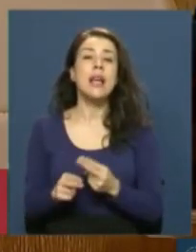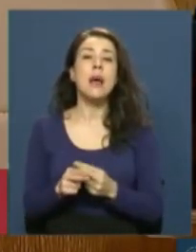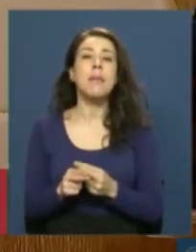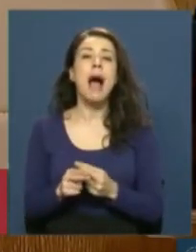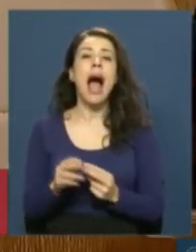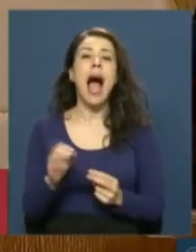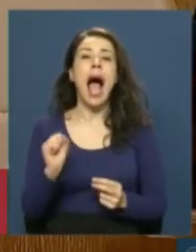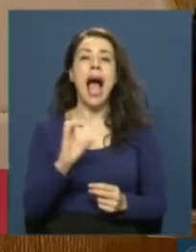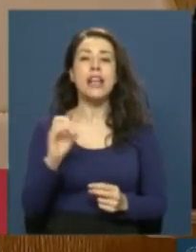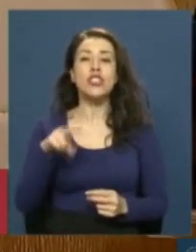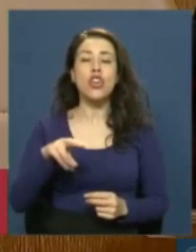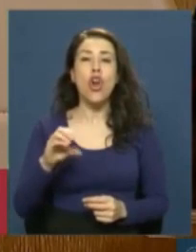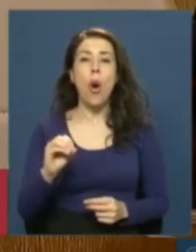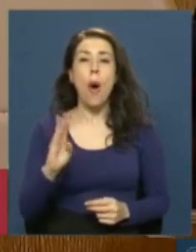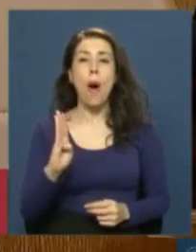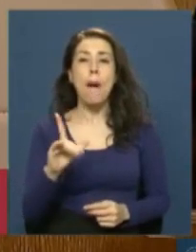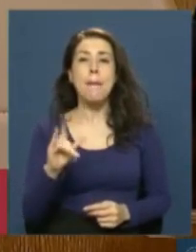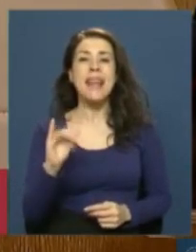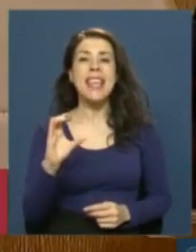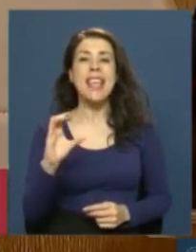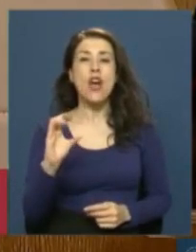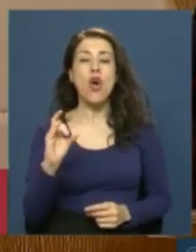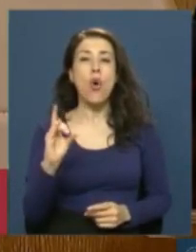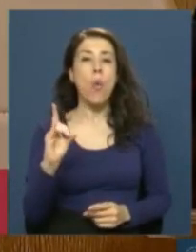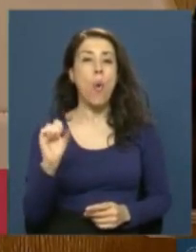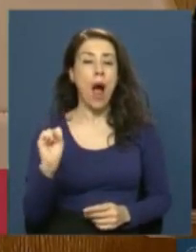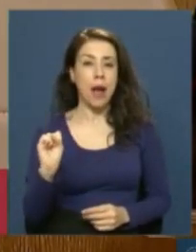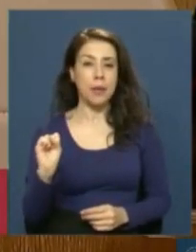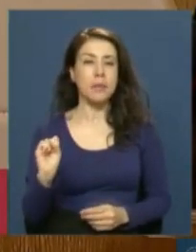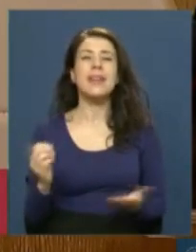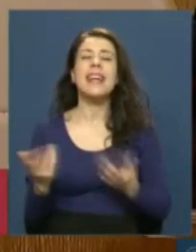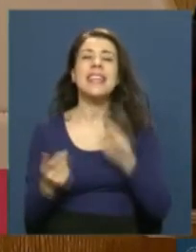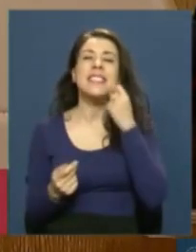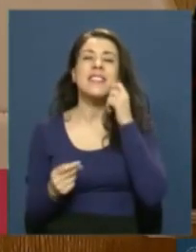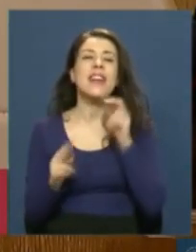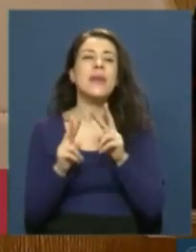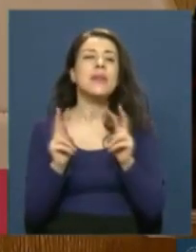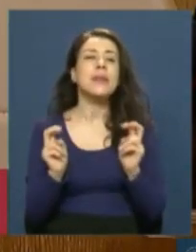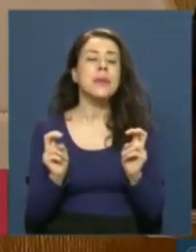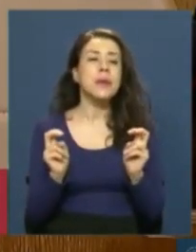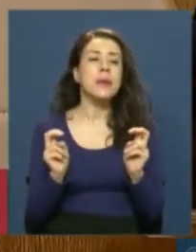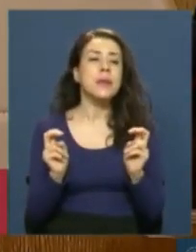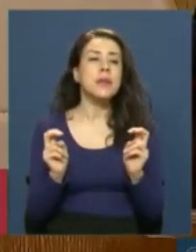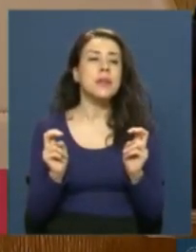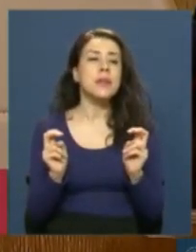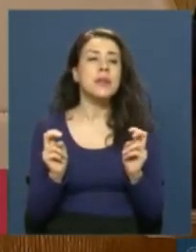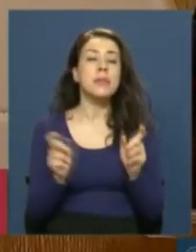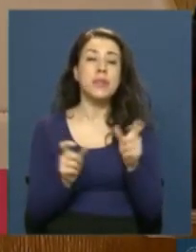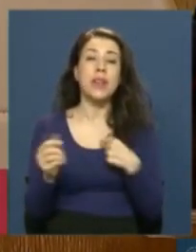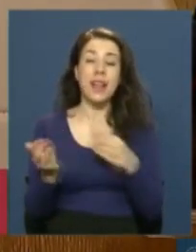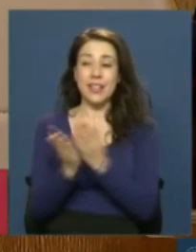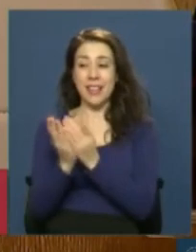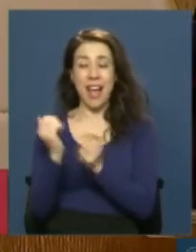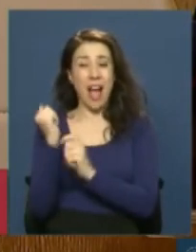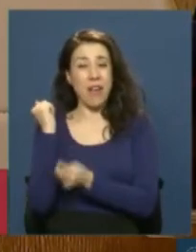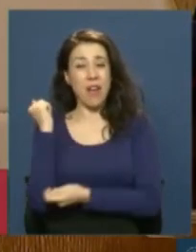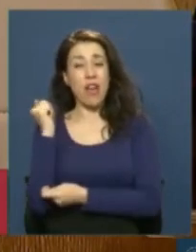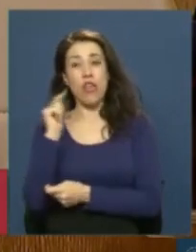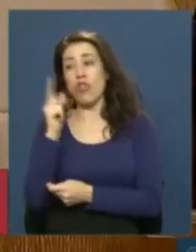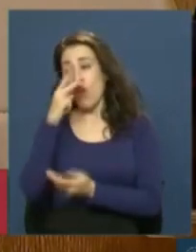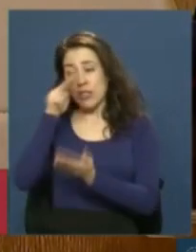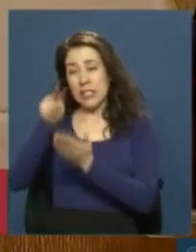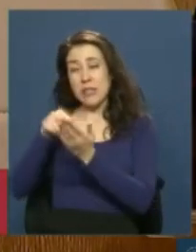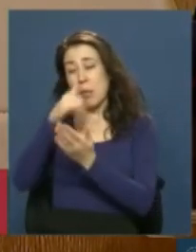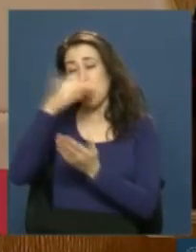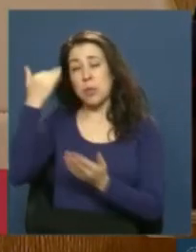acción oblicua o una acción subrogatoria ya que una cuestión que probablemente lo que estudiamos derecho no la vemos hace mucho tiempo pero